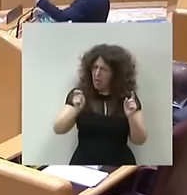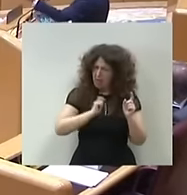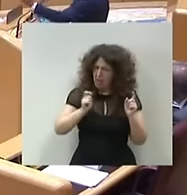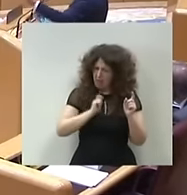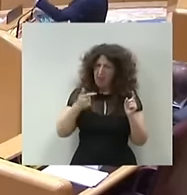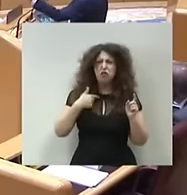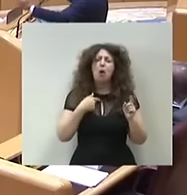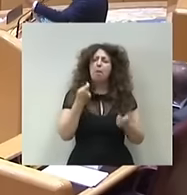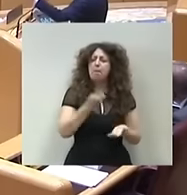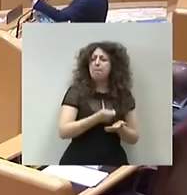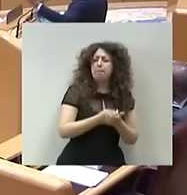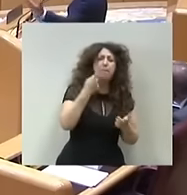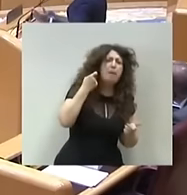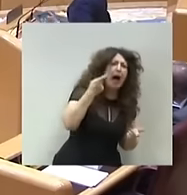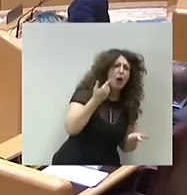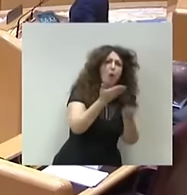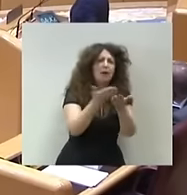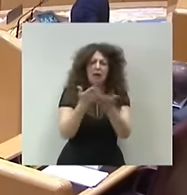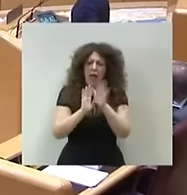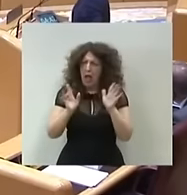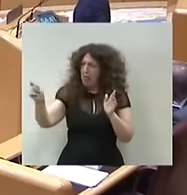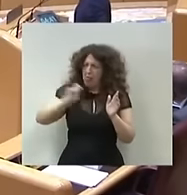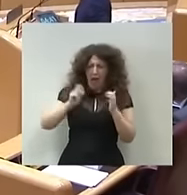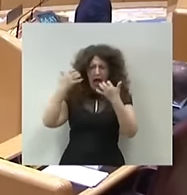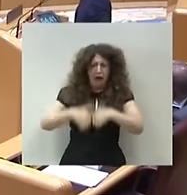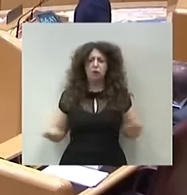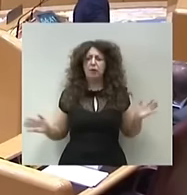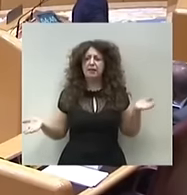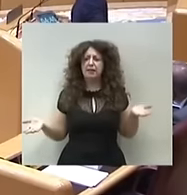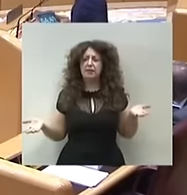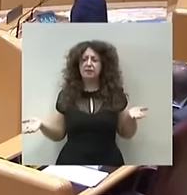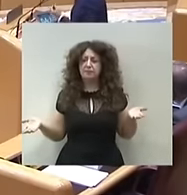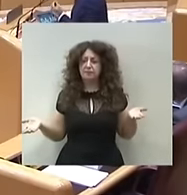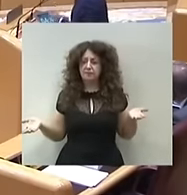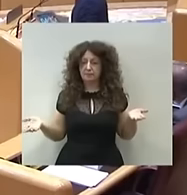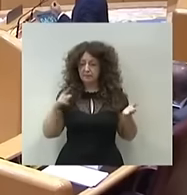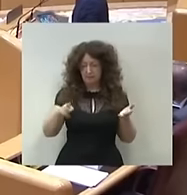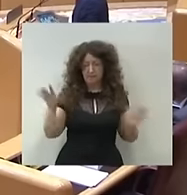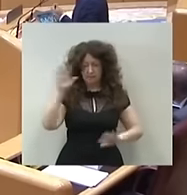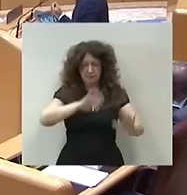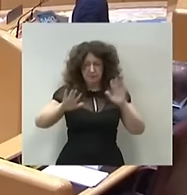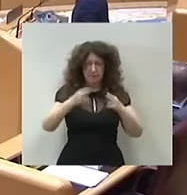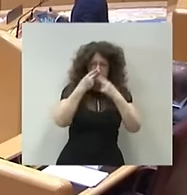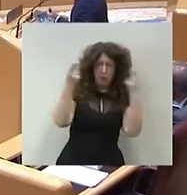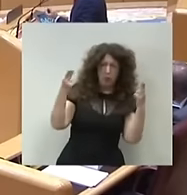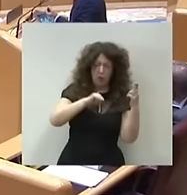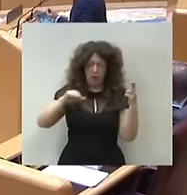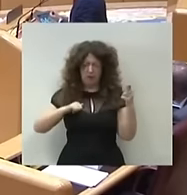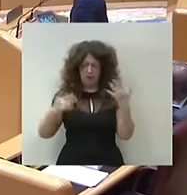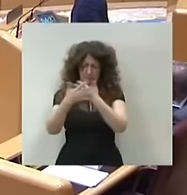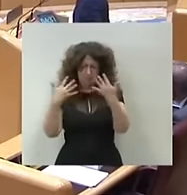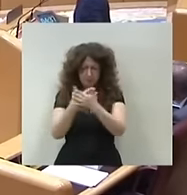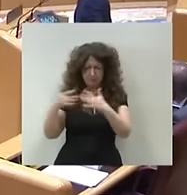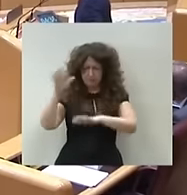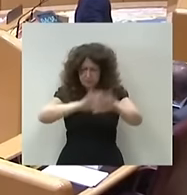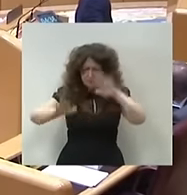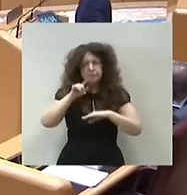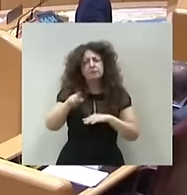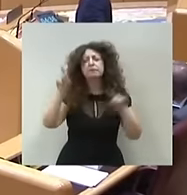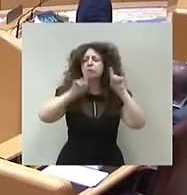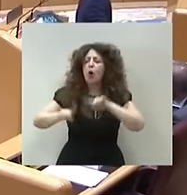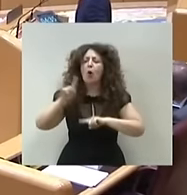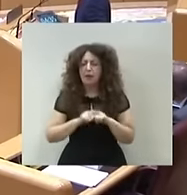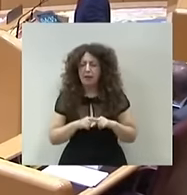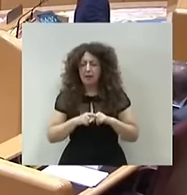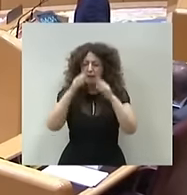ir a la financiación de bancos y de cajas que le tengan que financiar su actividad empresarial. Por supuesto, esta confusión entre lo público y lo privado es precisamente uno de los grandes problemas